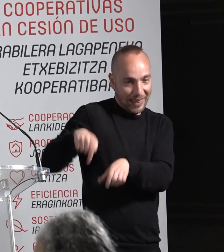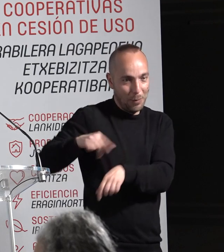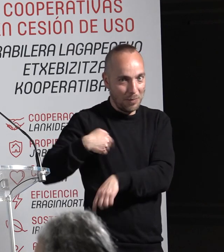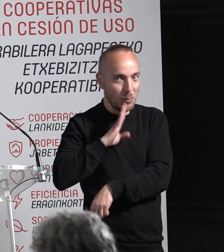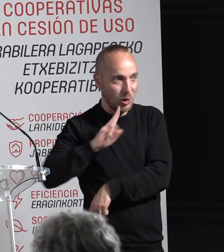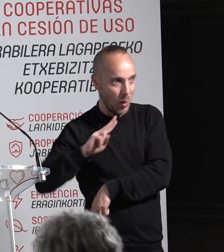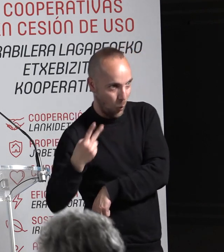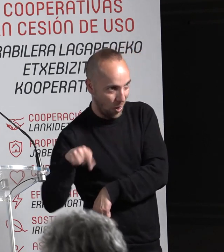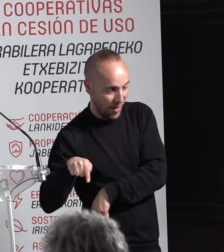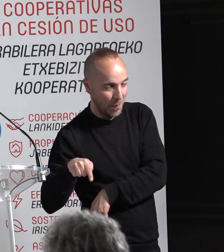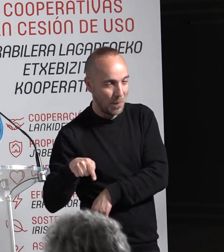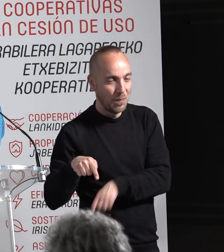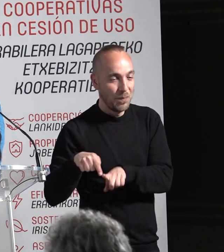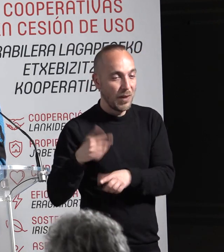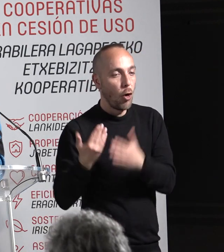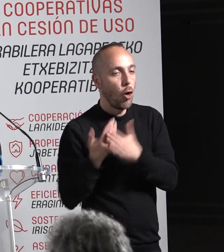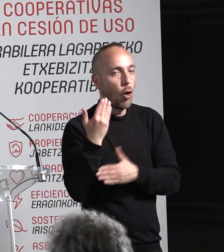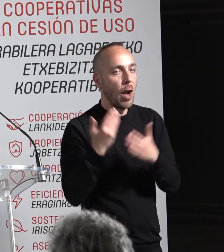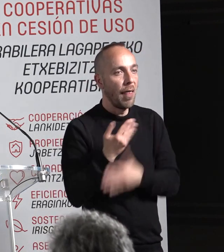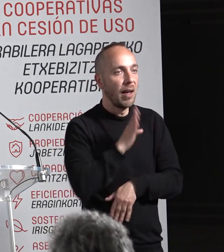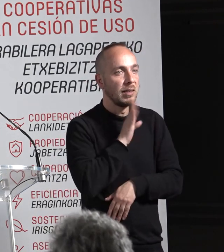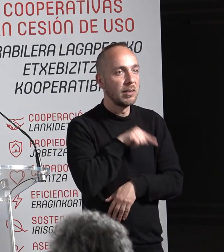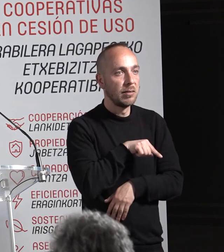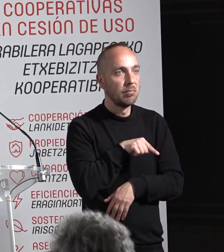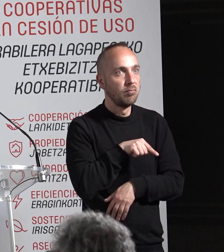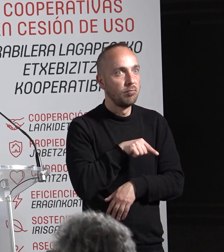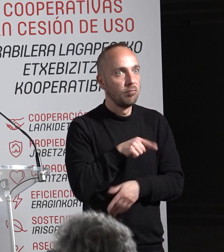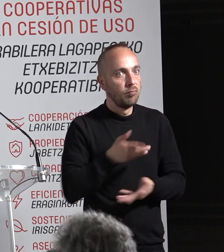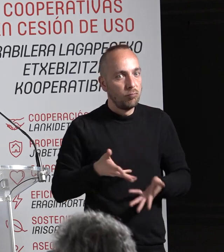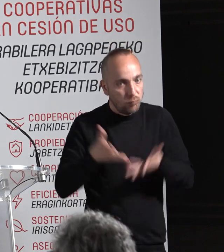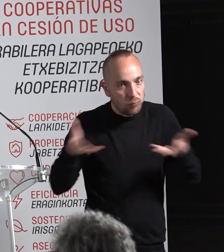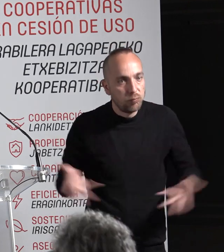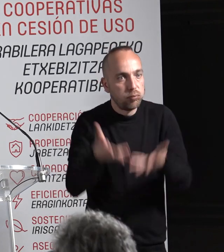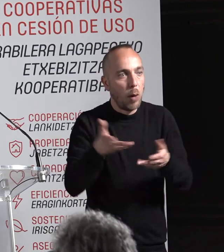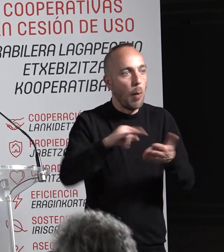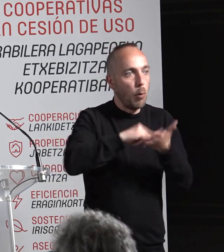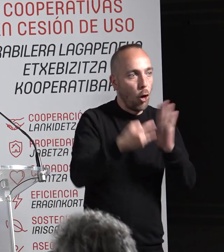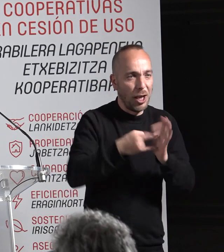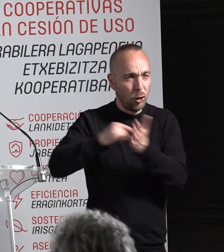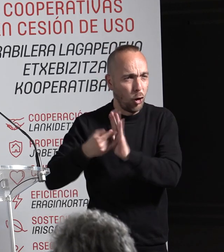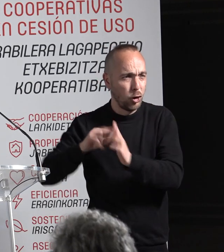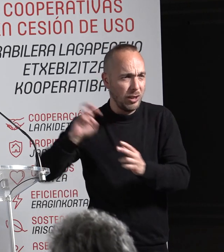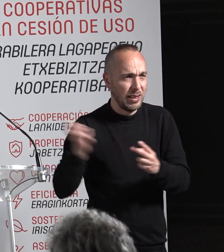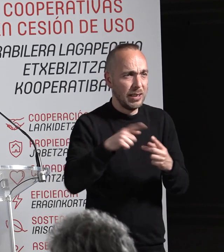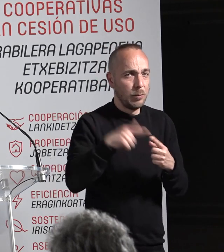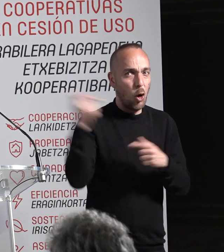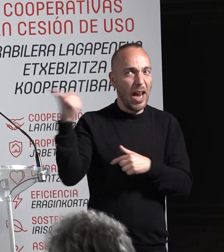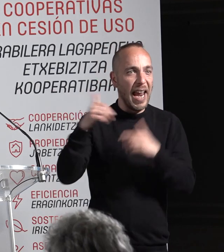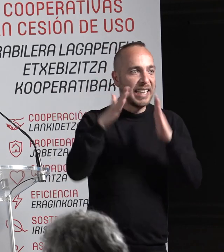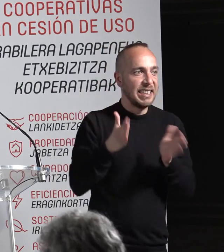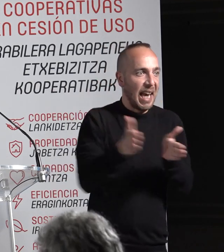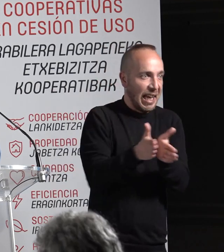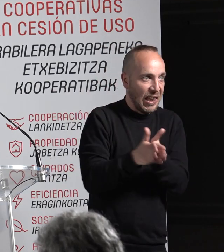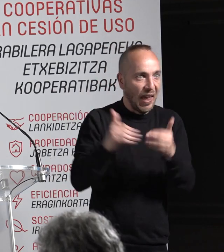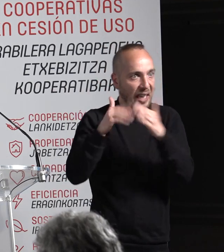Y estas fueron las jornadas que también ayudaron a que proyectos como Echequide, Echecona y tal y cual, podríamos de alguna forma